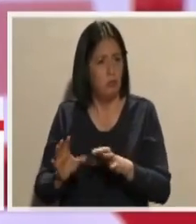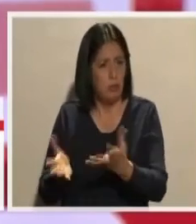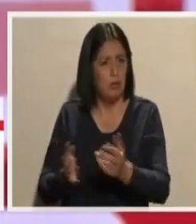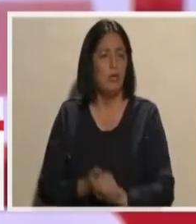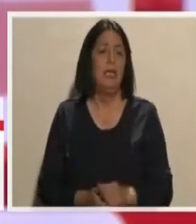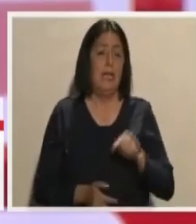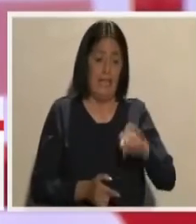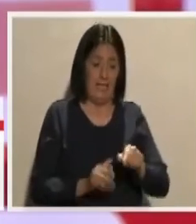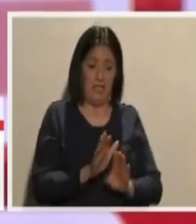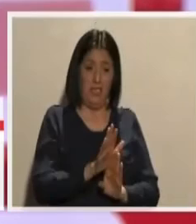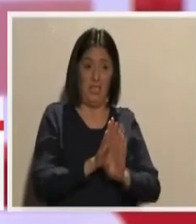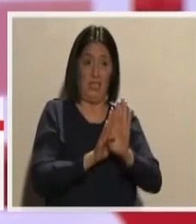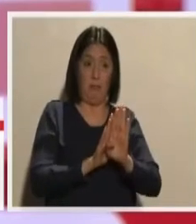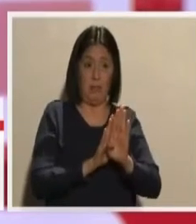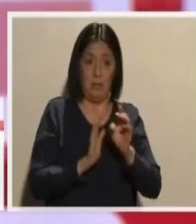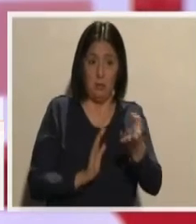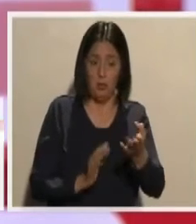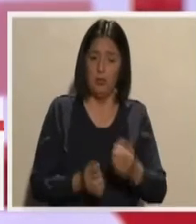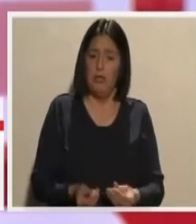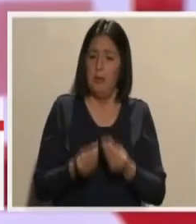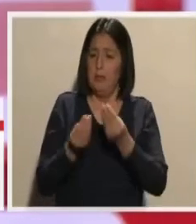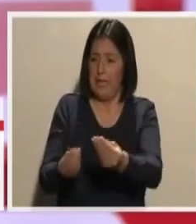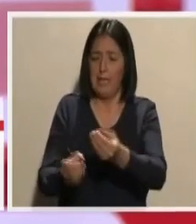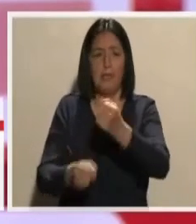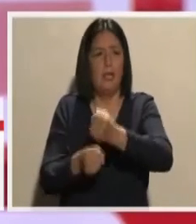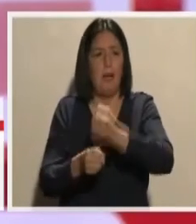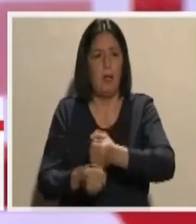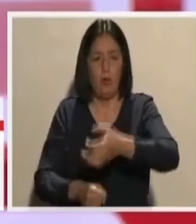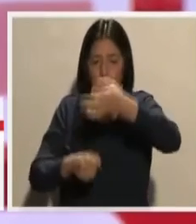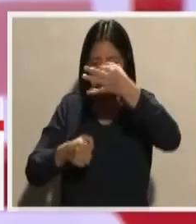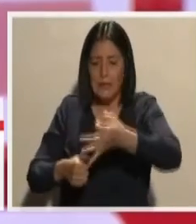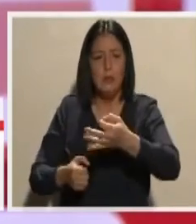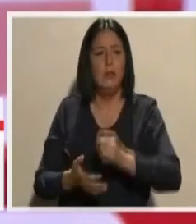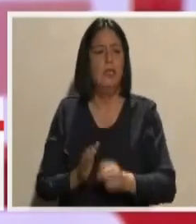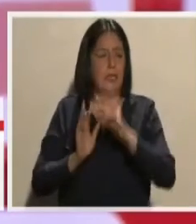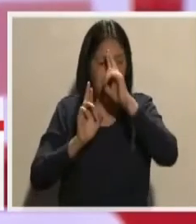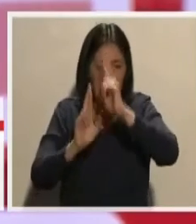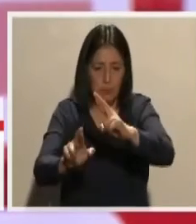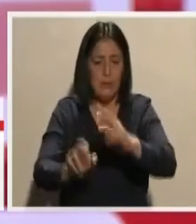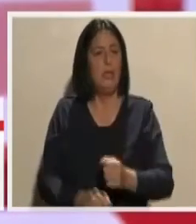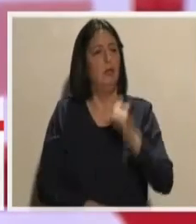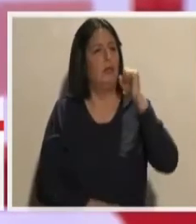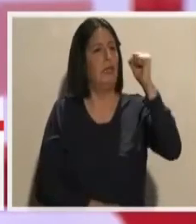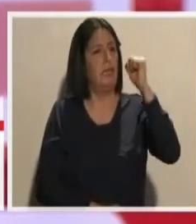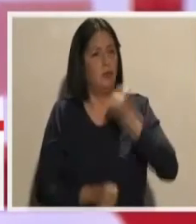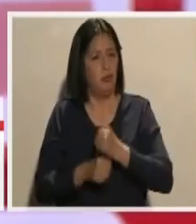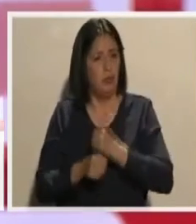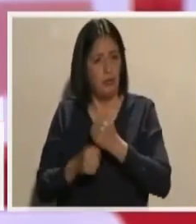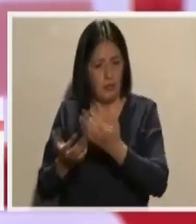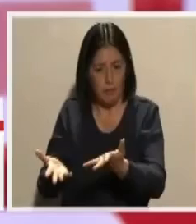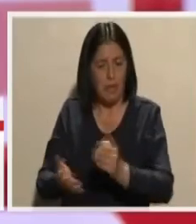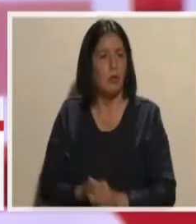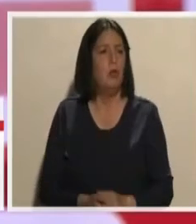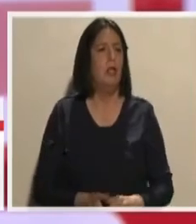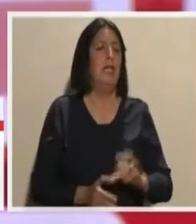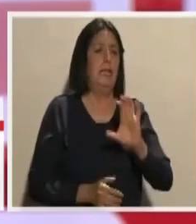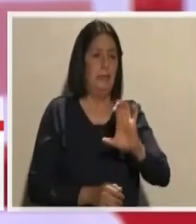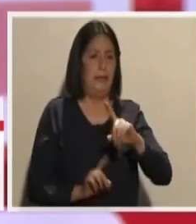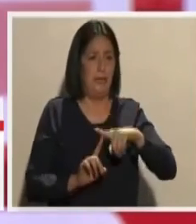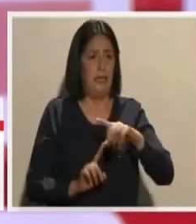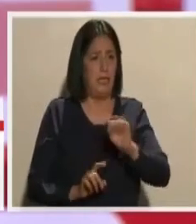crecimiento, además, debe crear empleo digno, respetando los derechos laborales y la vigencia de la